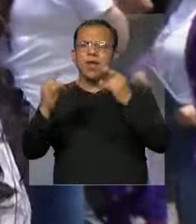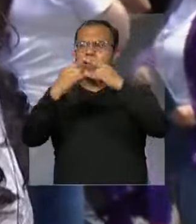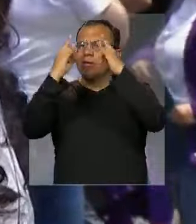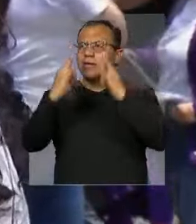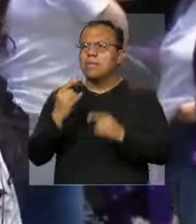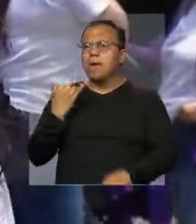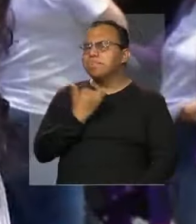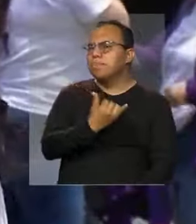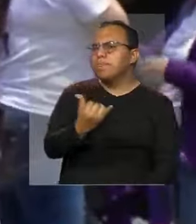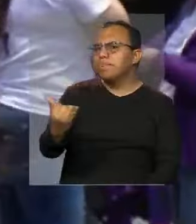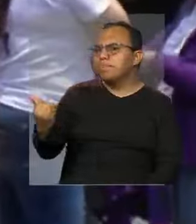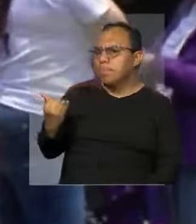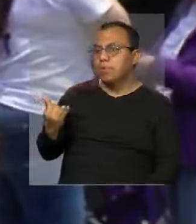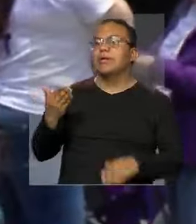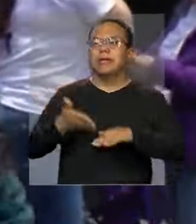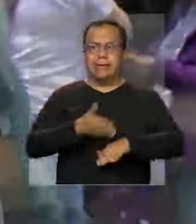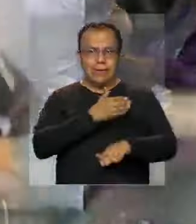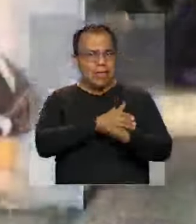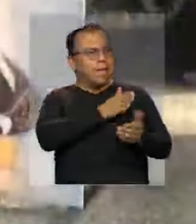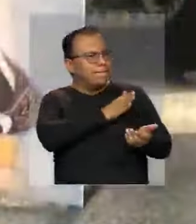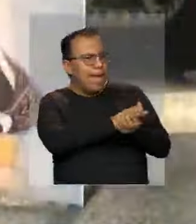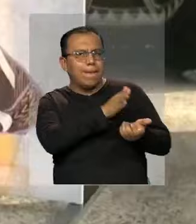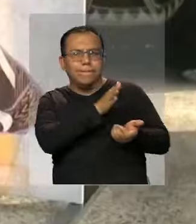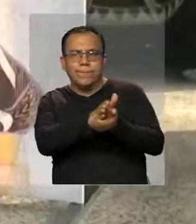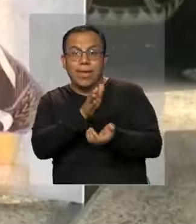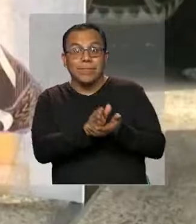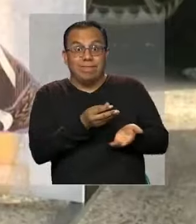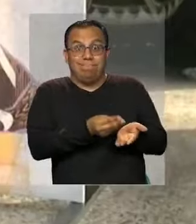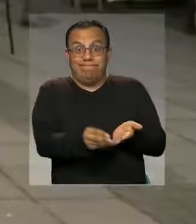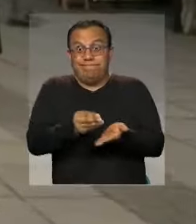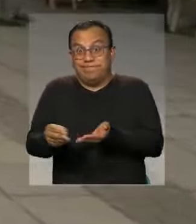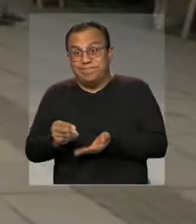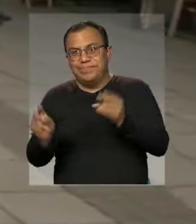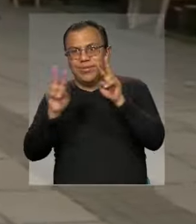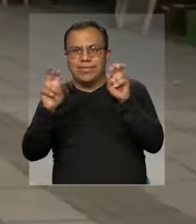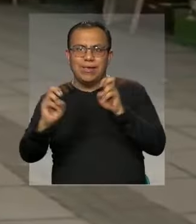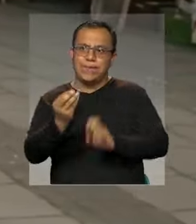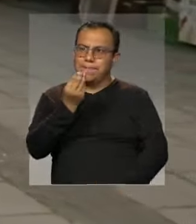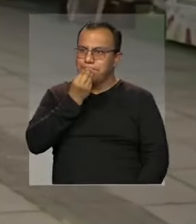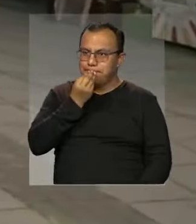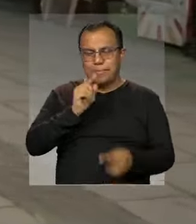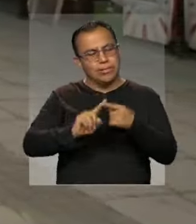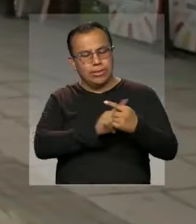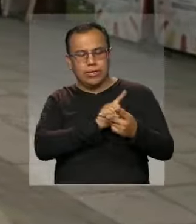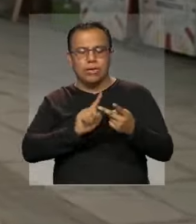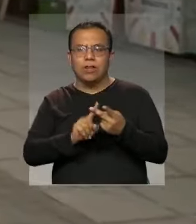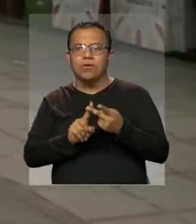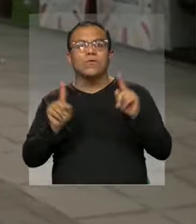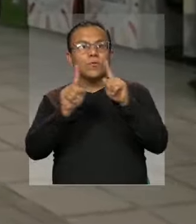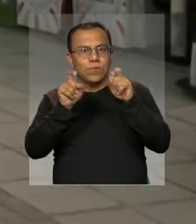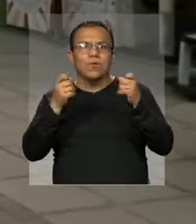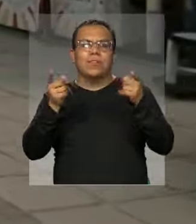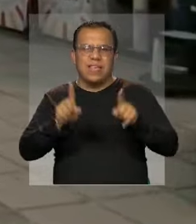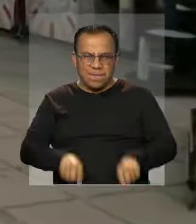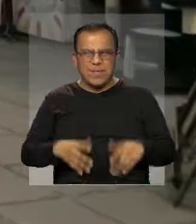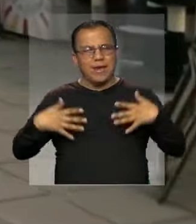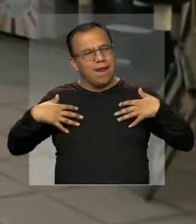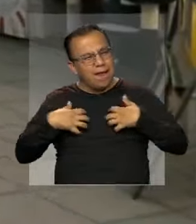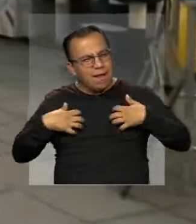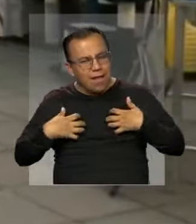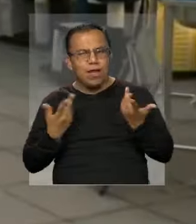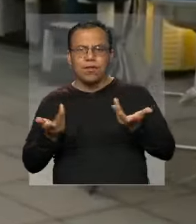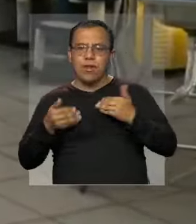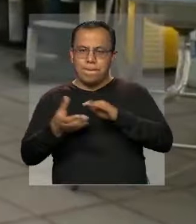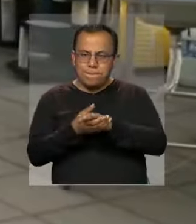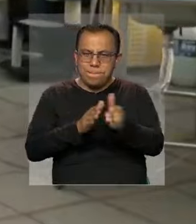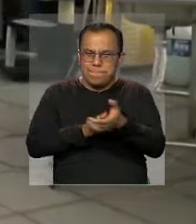podemos encontrar? Yo ya hice mi recorrido y mis compras, hay temas desde alimentos, hay temas hasta para las mascotas,